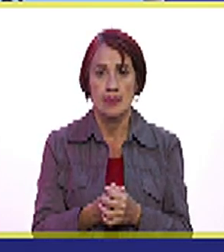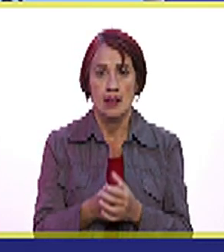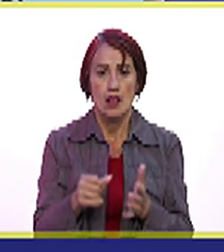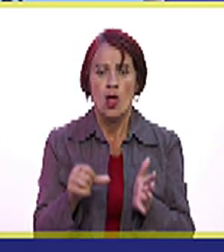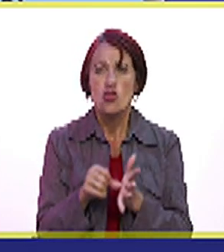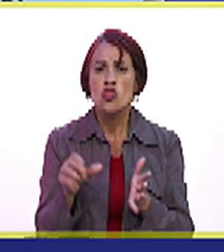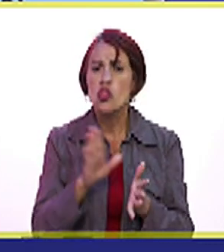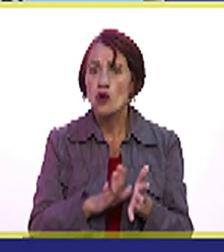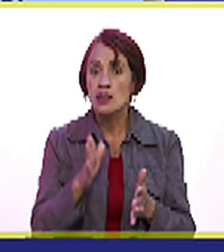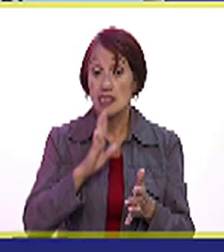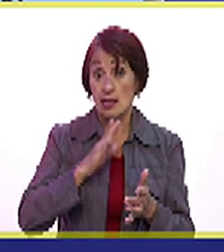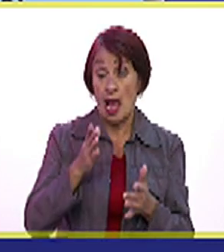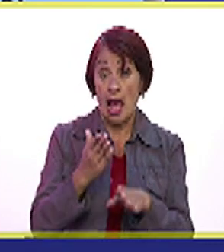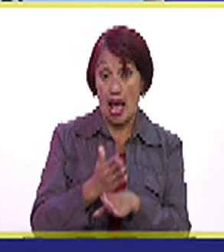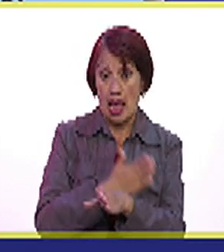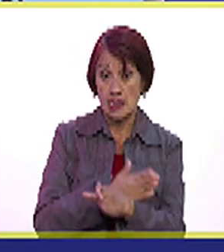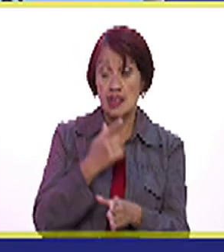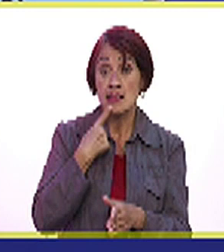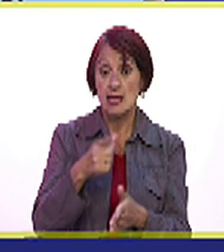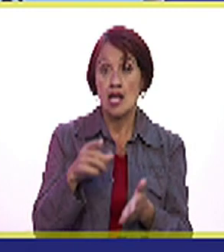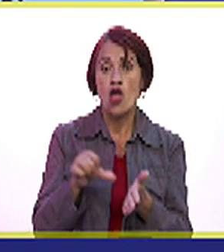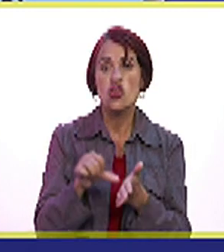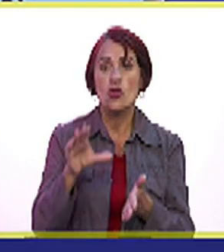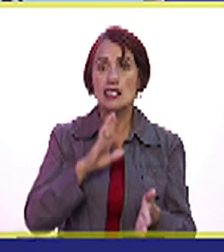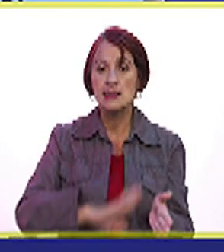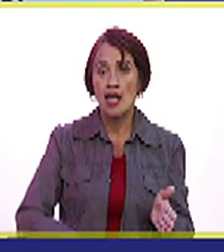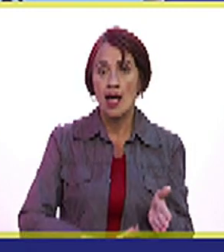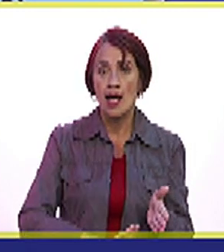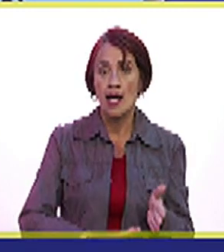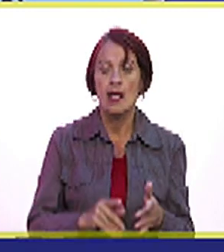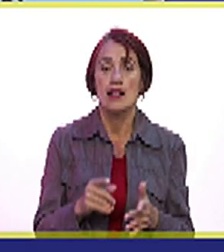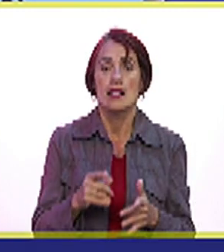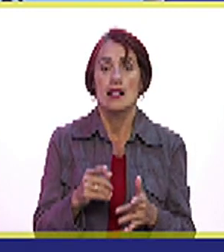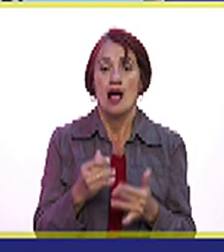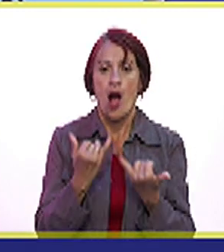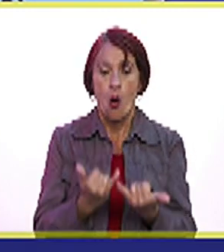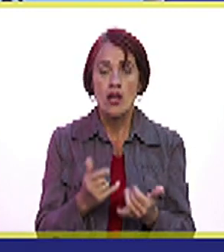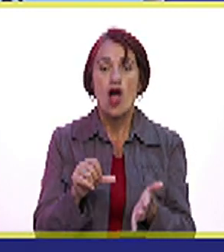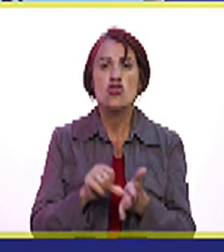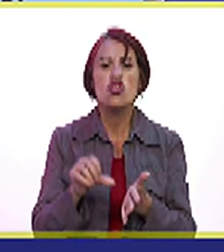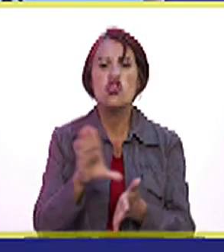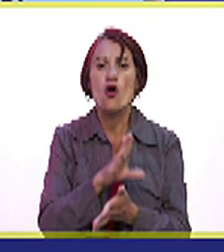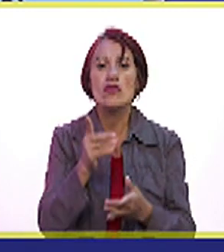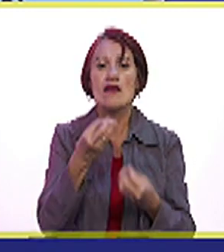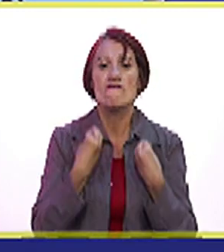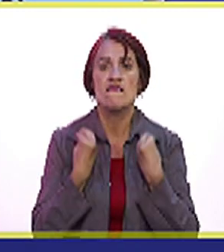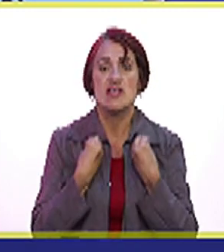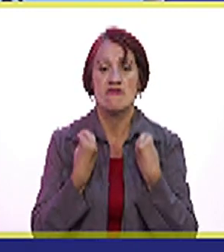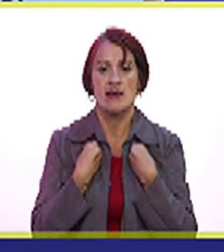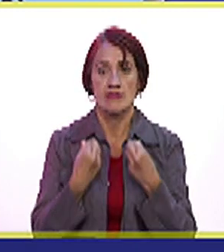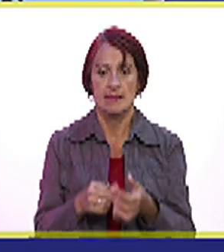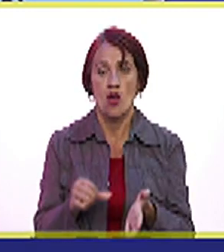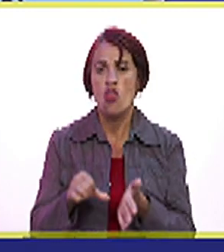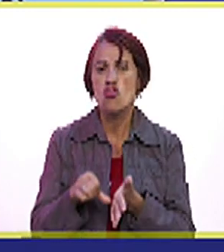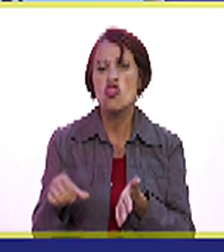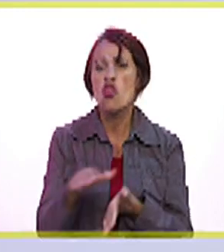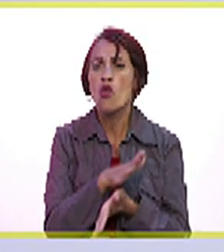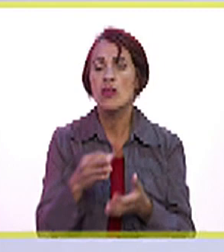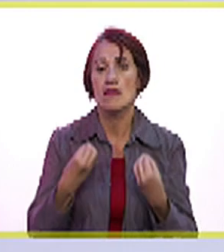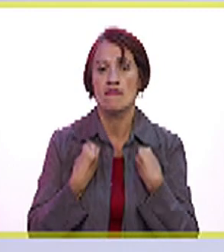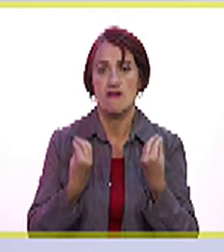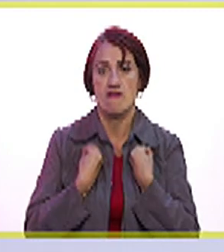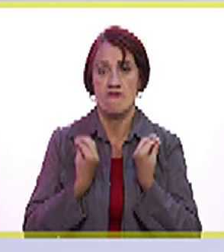¿Dónde estás? Lo vimos al inicio. Where do you live? ¿Dónde vives? ¿Dónde vives? Fíjese que todas estas preguntas